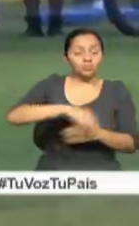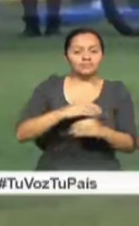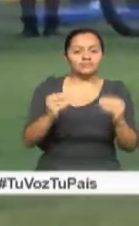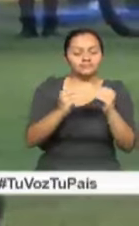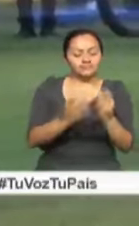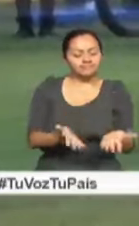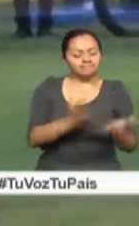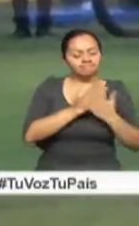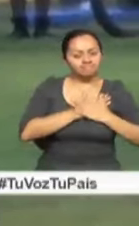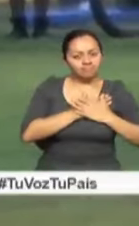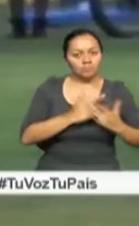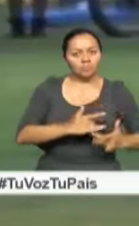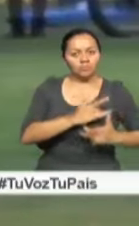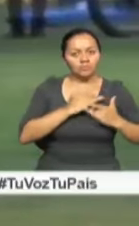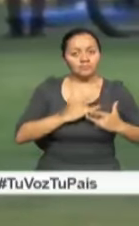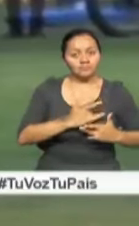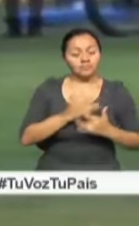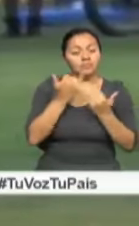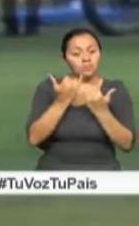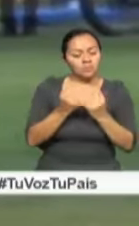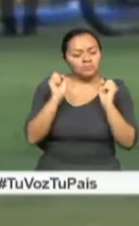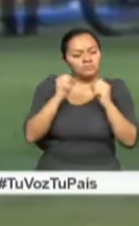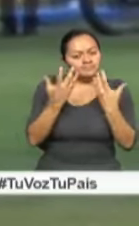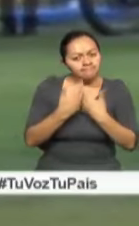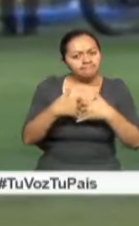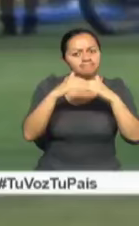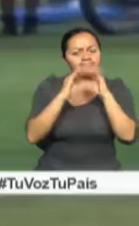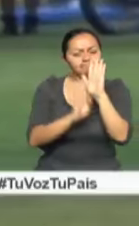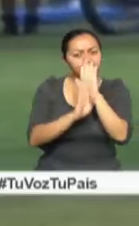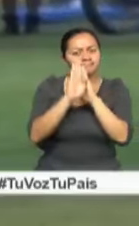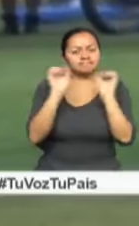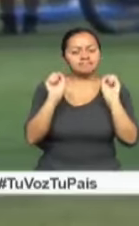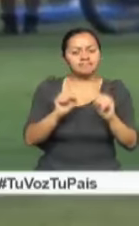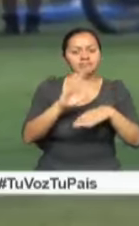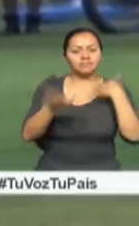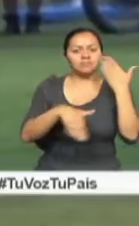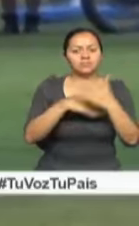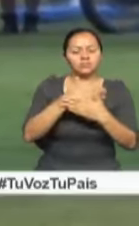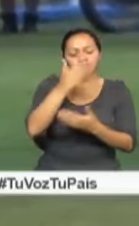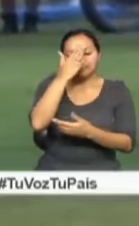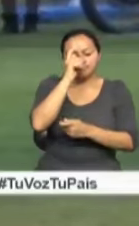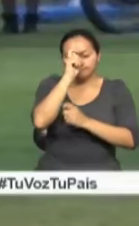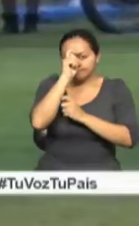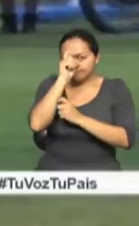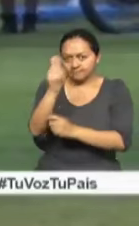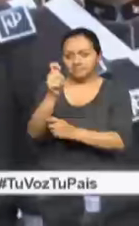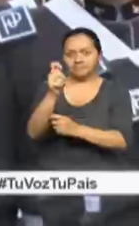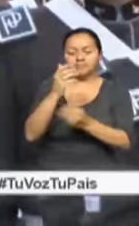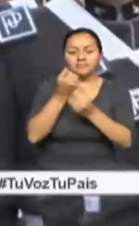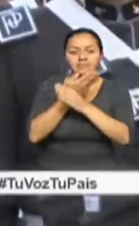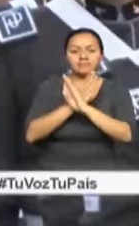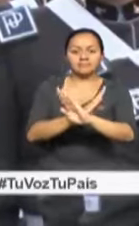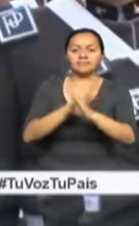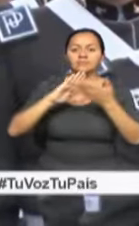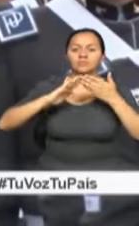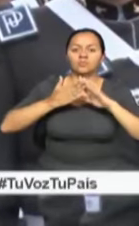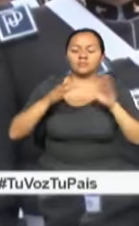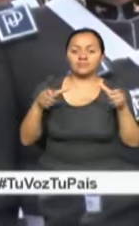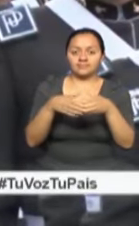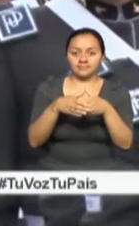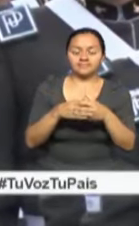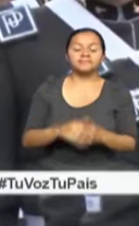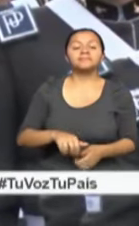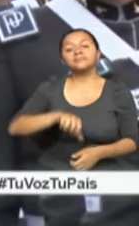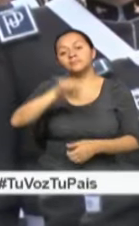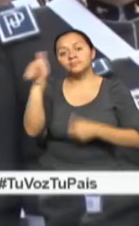corazón. Es hora de su esplendor y hoy deberán ser dignos defensores de la comunidad. Por su parte, la